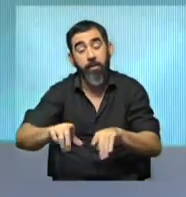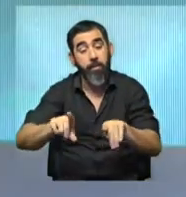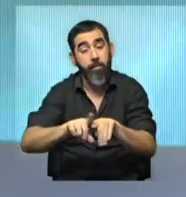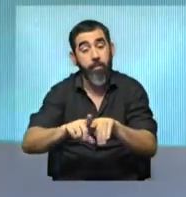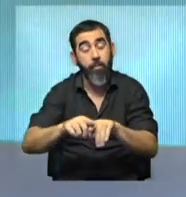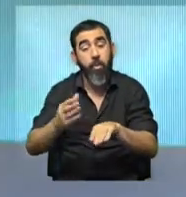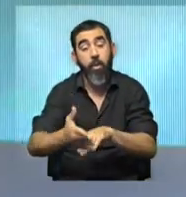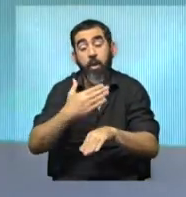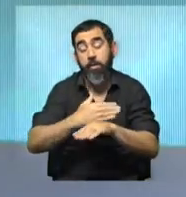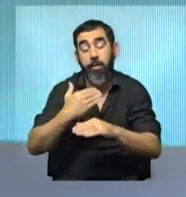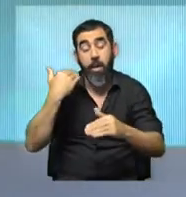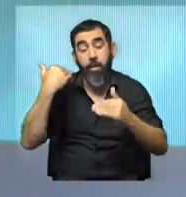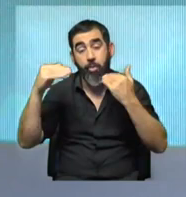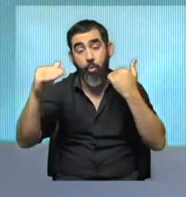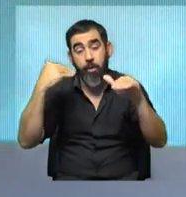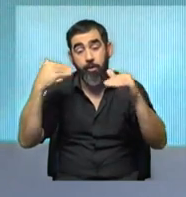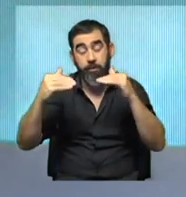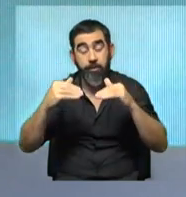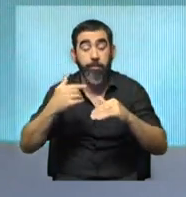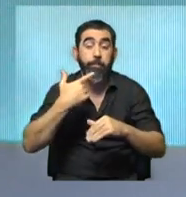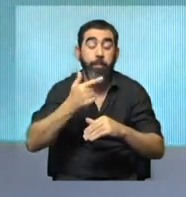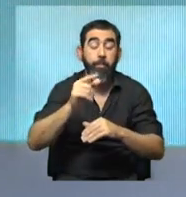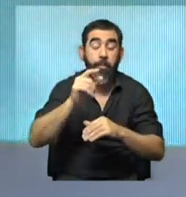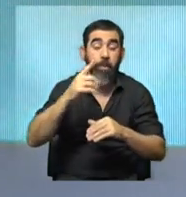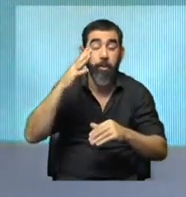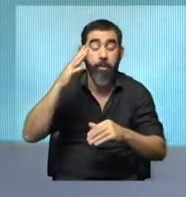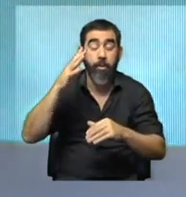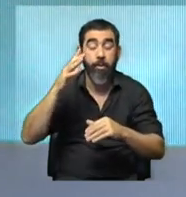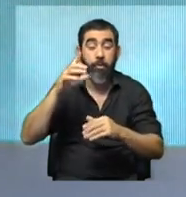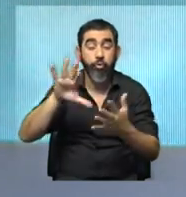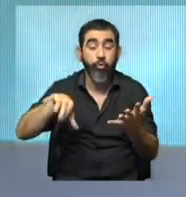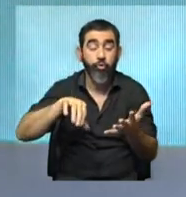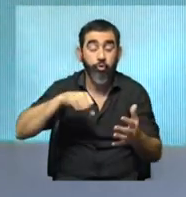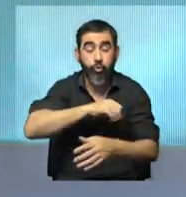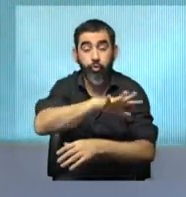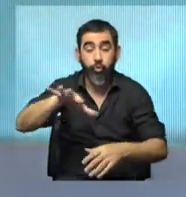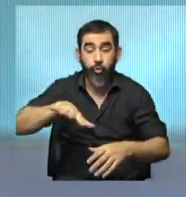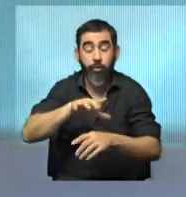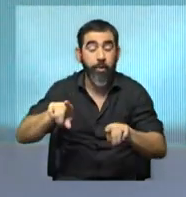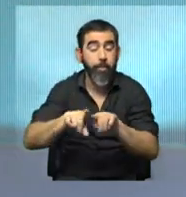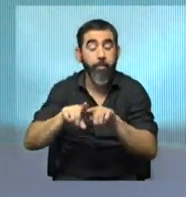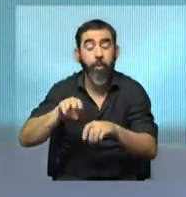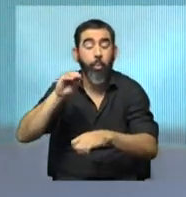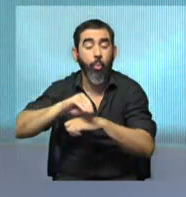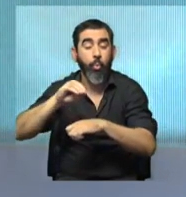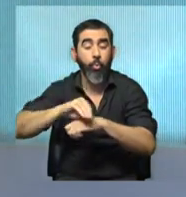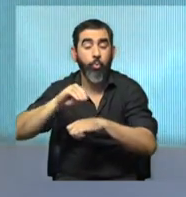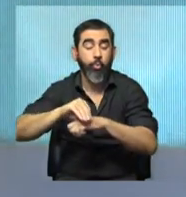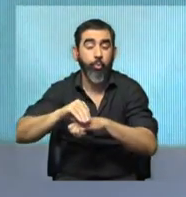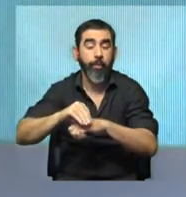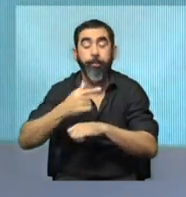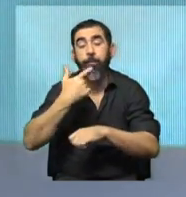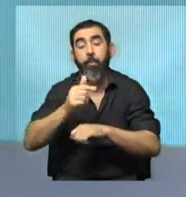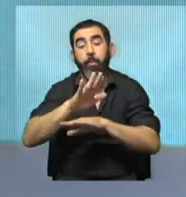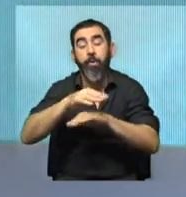previamente reportados de poblaciones que de alguna manera comparten nuestros hábitos socioculturales, por ejemplo, de